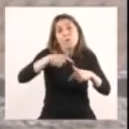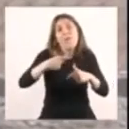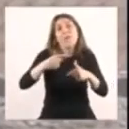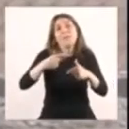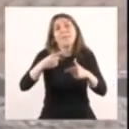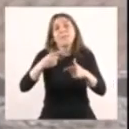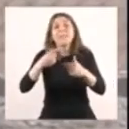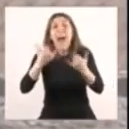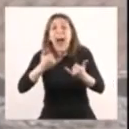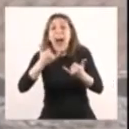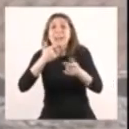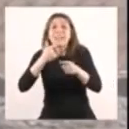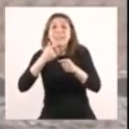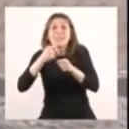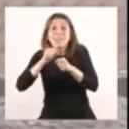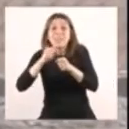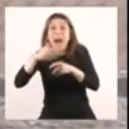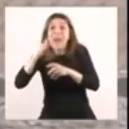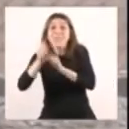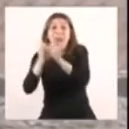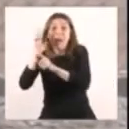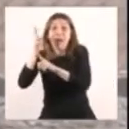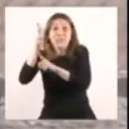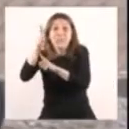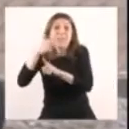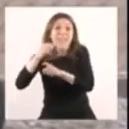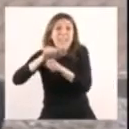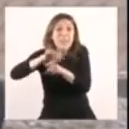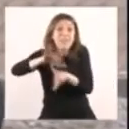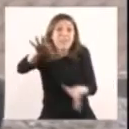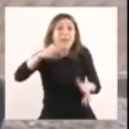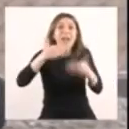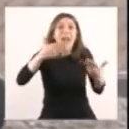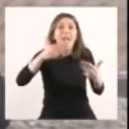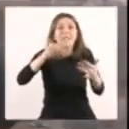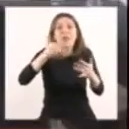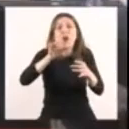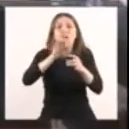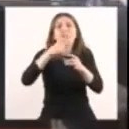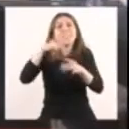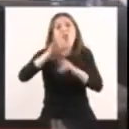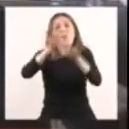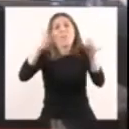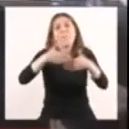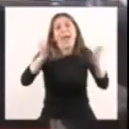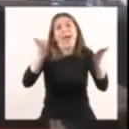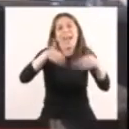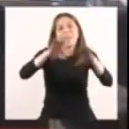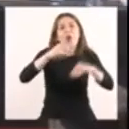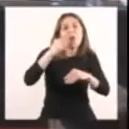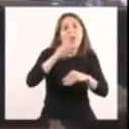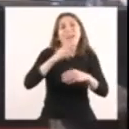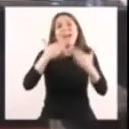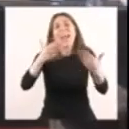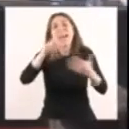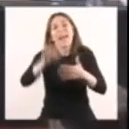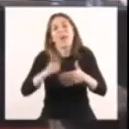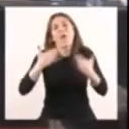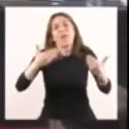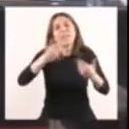electricidad a todos y a todas las argentinas. Gracias, La Rioja. Los